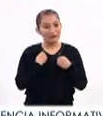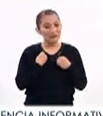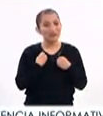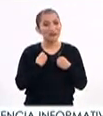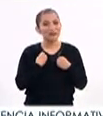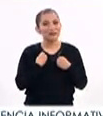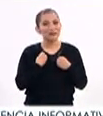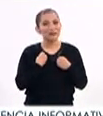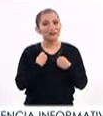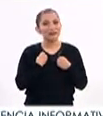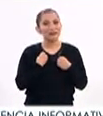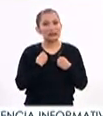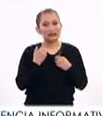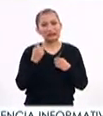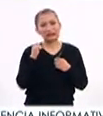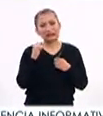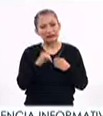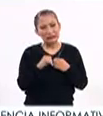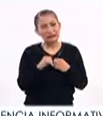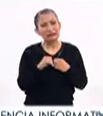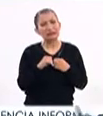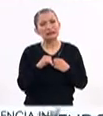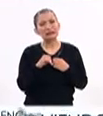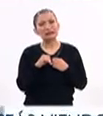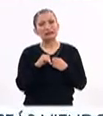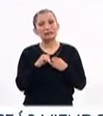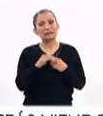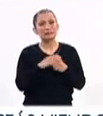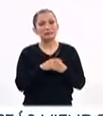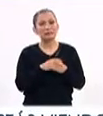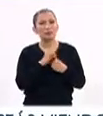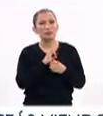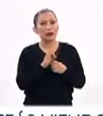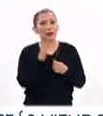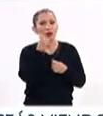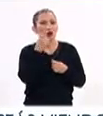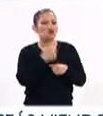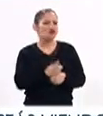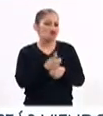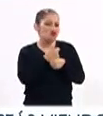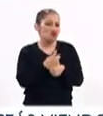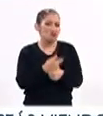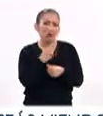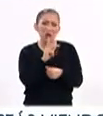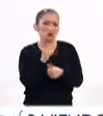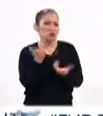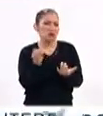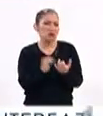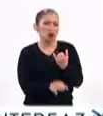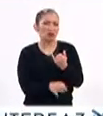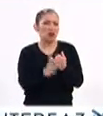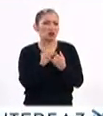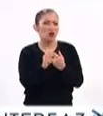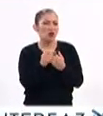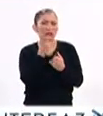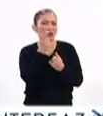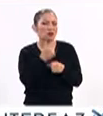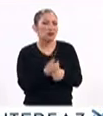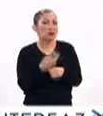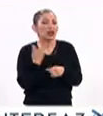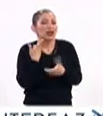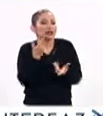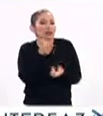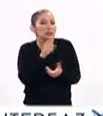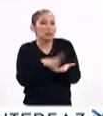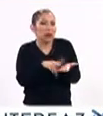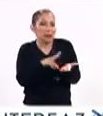de, sí, hasta cierto punto le podría decir sacrificios, pero al final no le llamaría sacrificios porque al